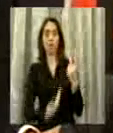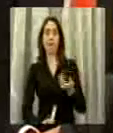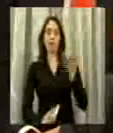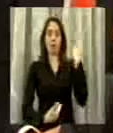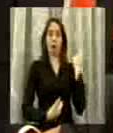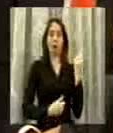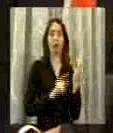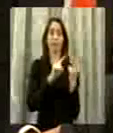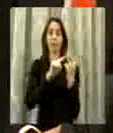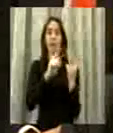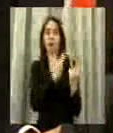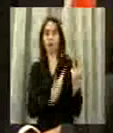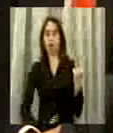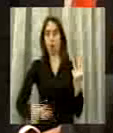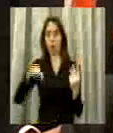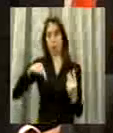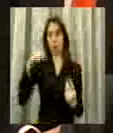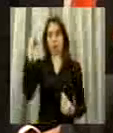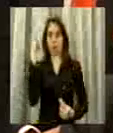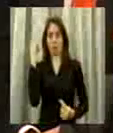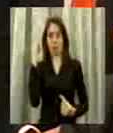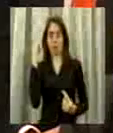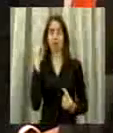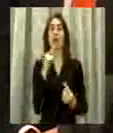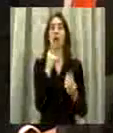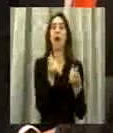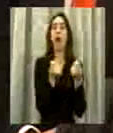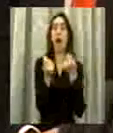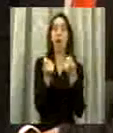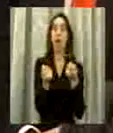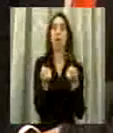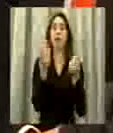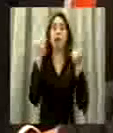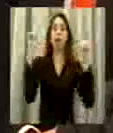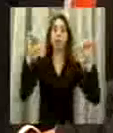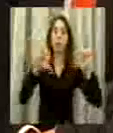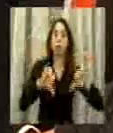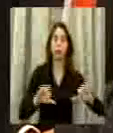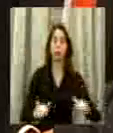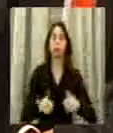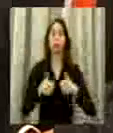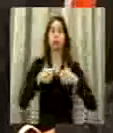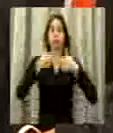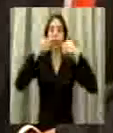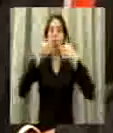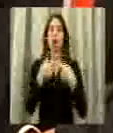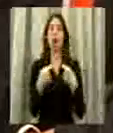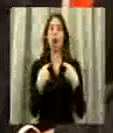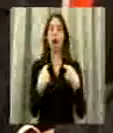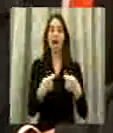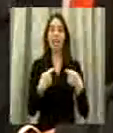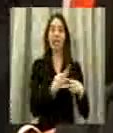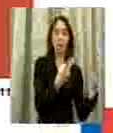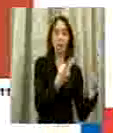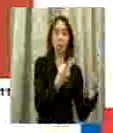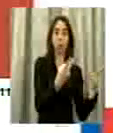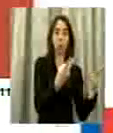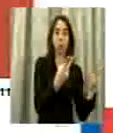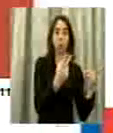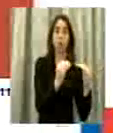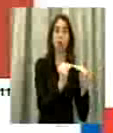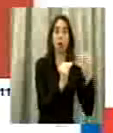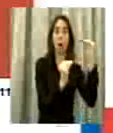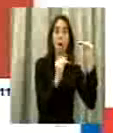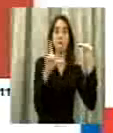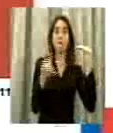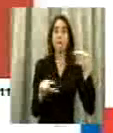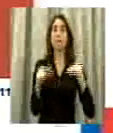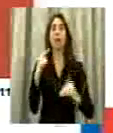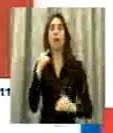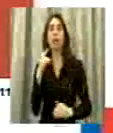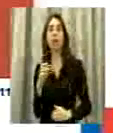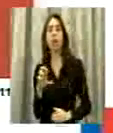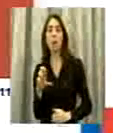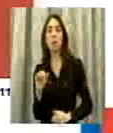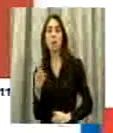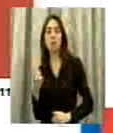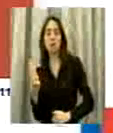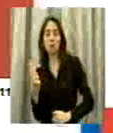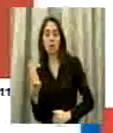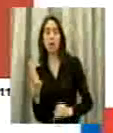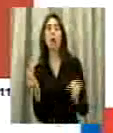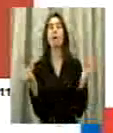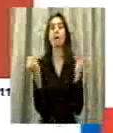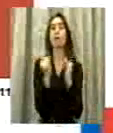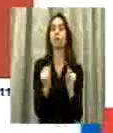gobierno hemos logrado, decíamos, que la economía se recupere y el gasto público está creciendo menos que el producto. Esto es una manera que tiene